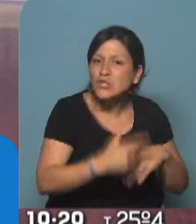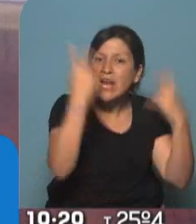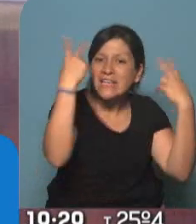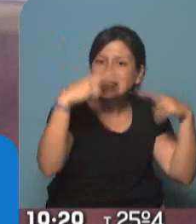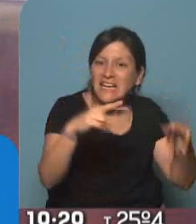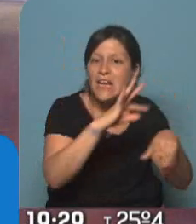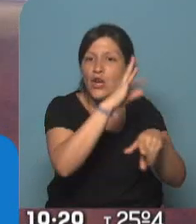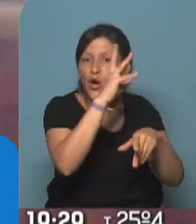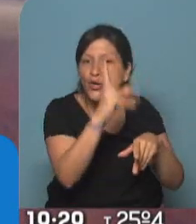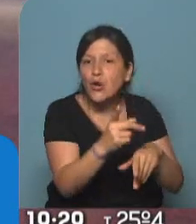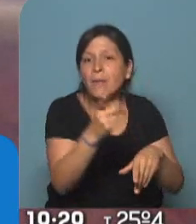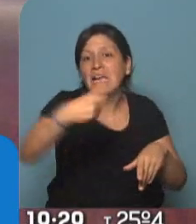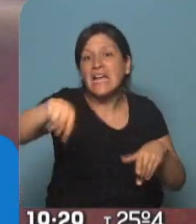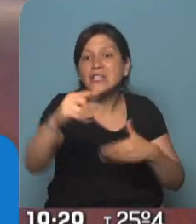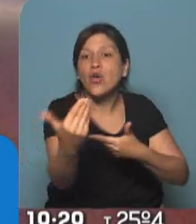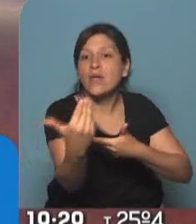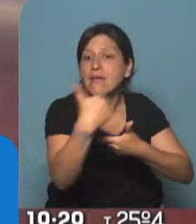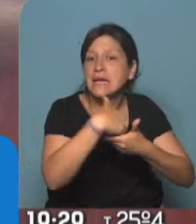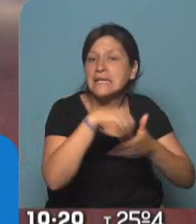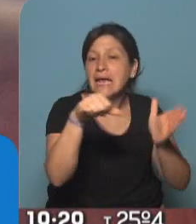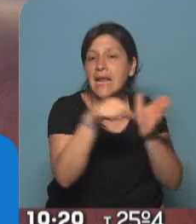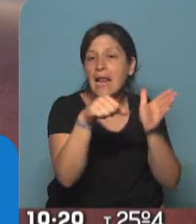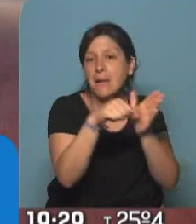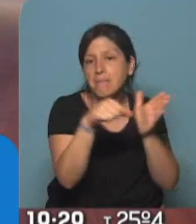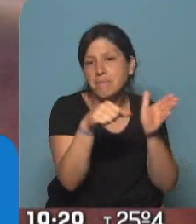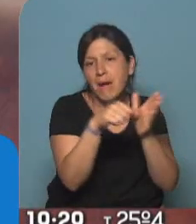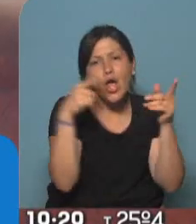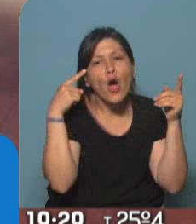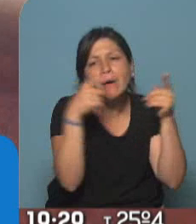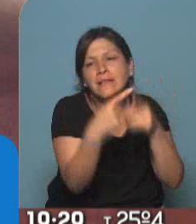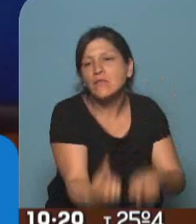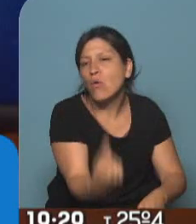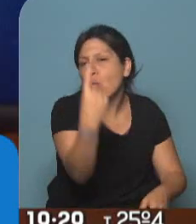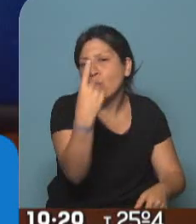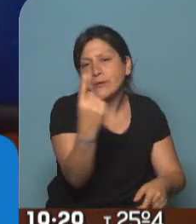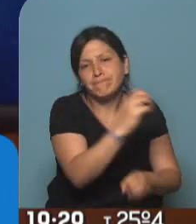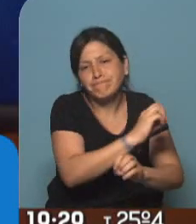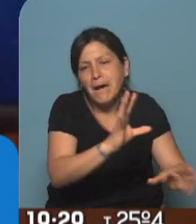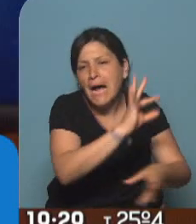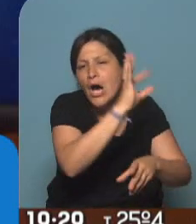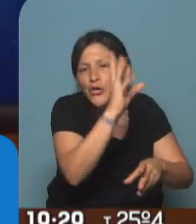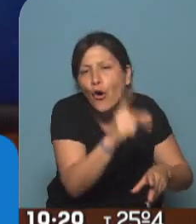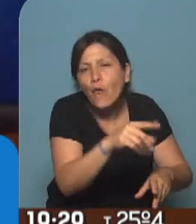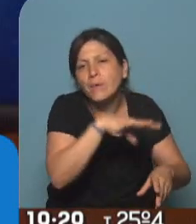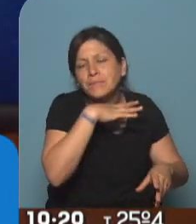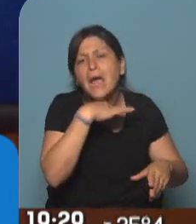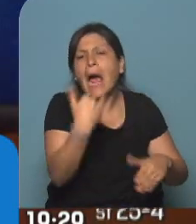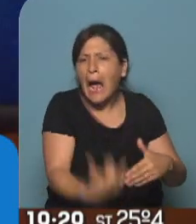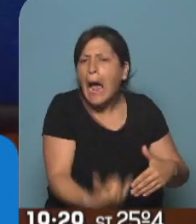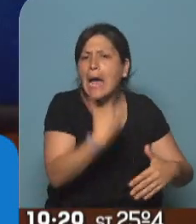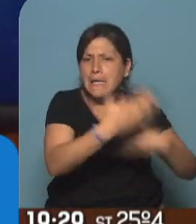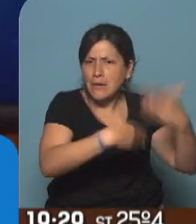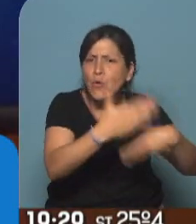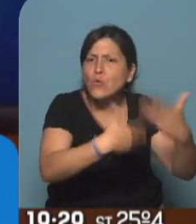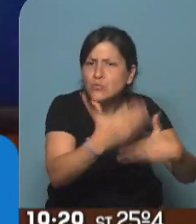país con con fines que no son los que los argentinos queremos de manera tal que hay toda una evolución y como